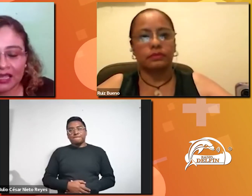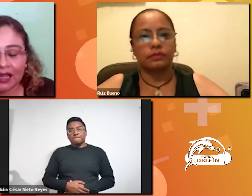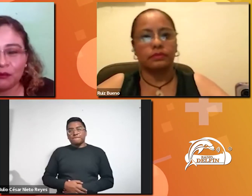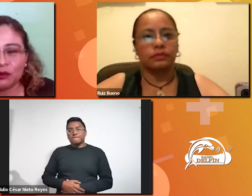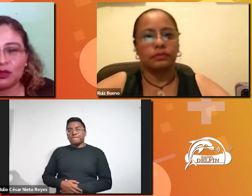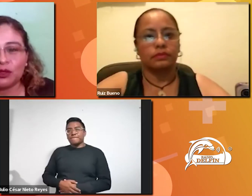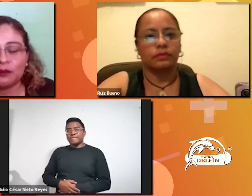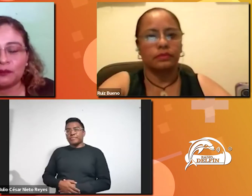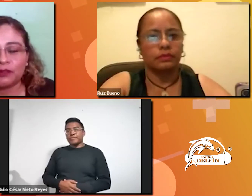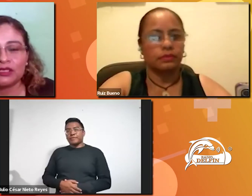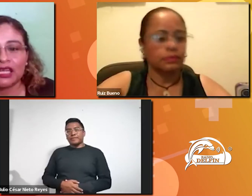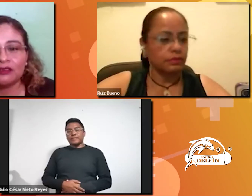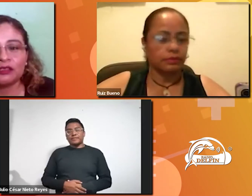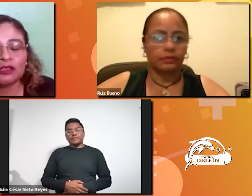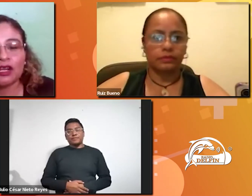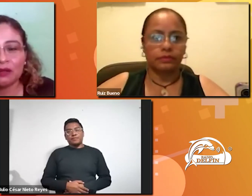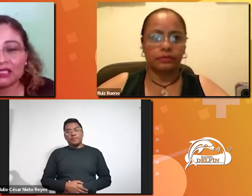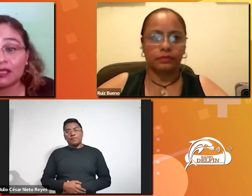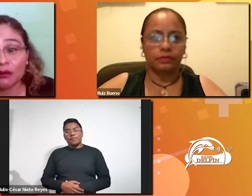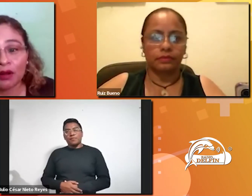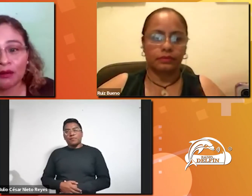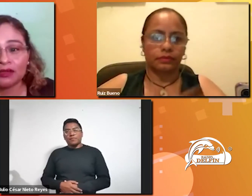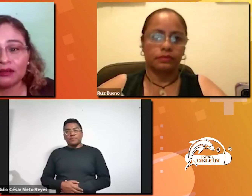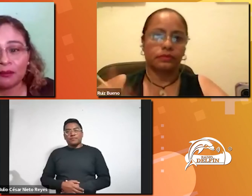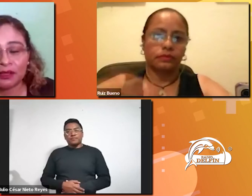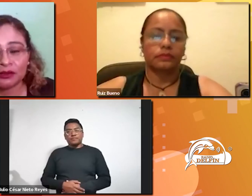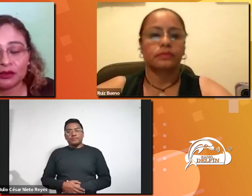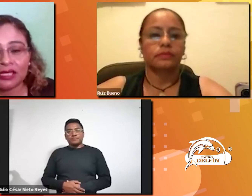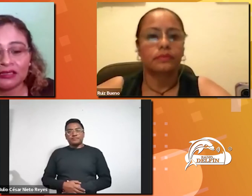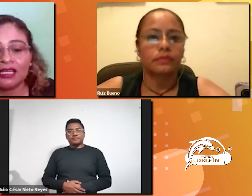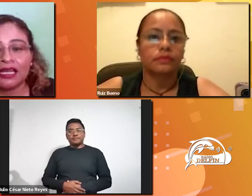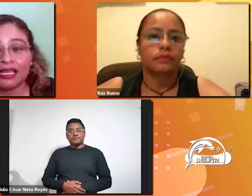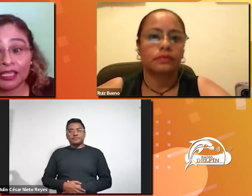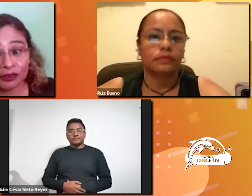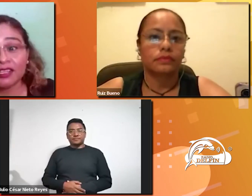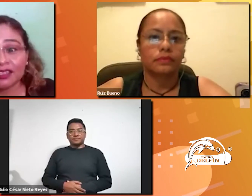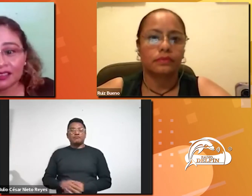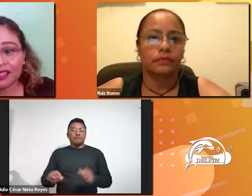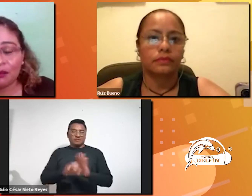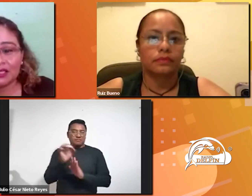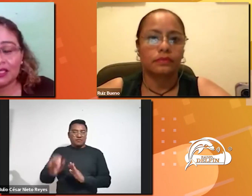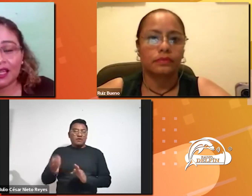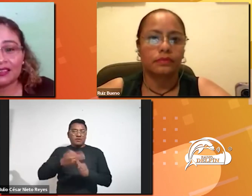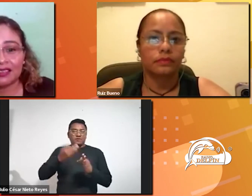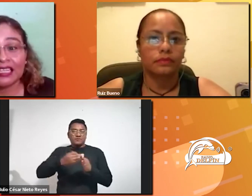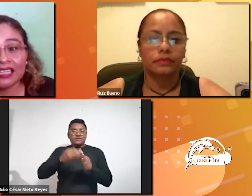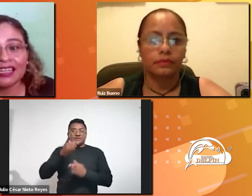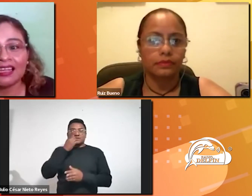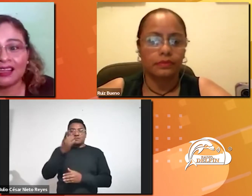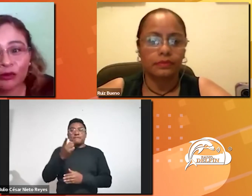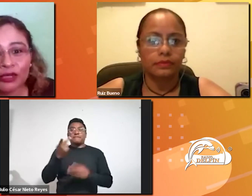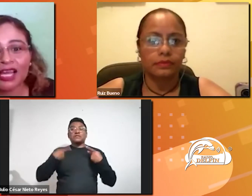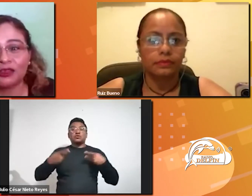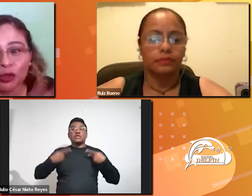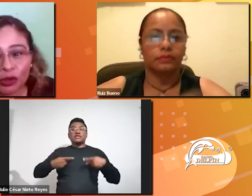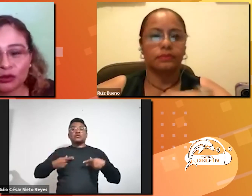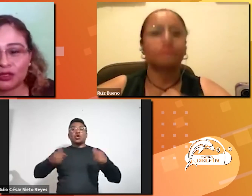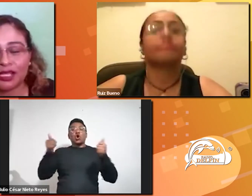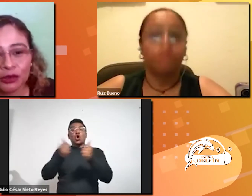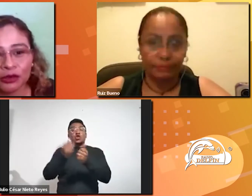Porque manejan mucho, o sea, no solamente estamos hablando de personas que no tienen discapacidad, aquí